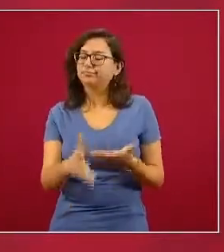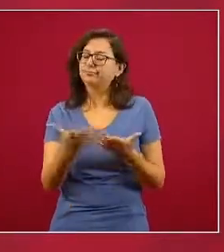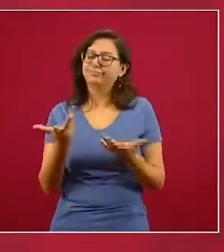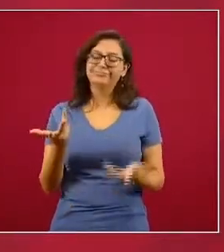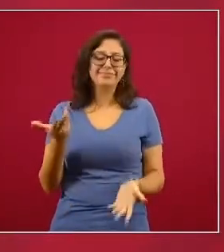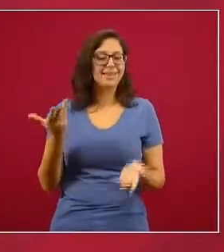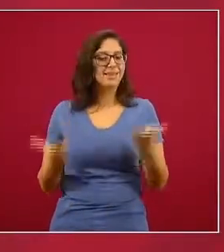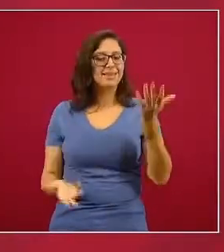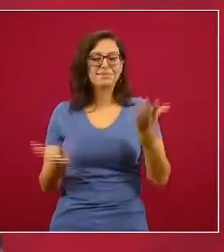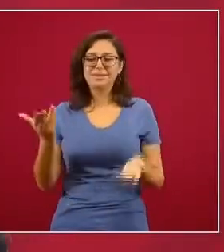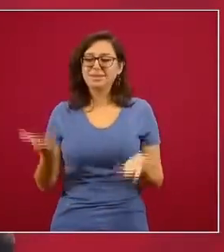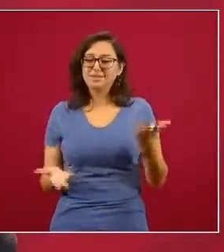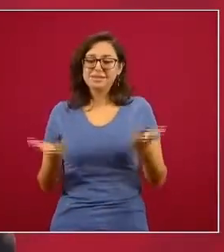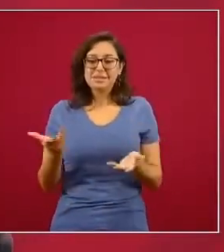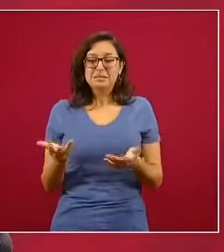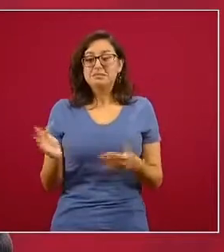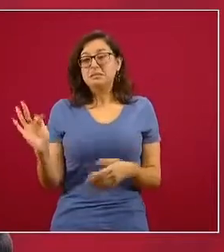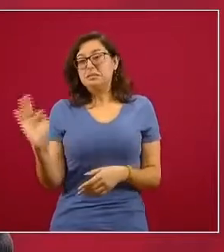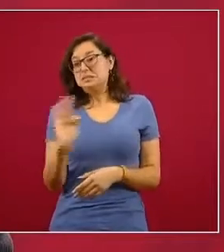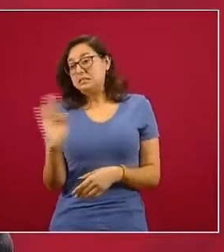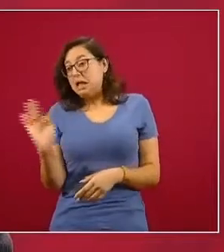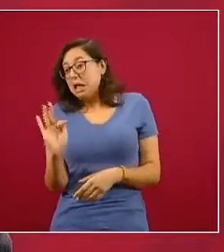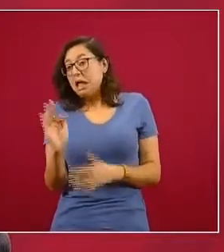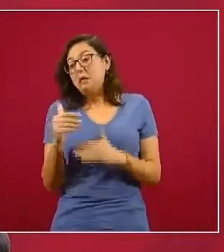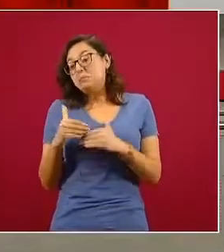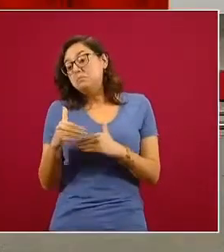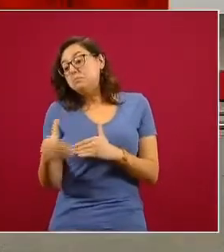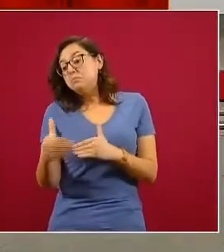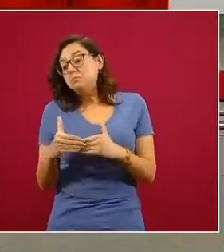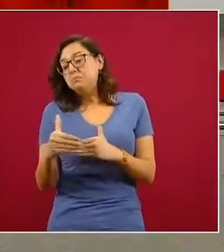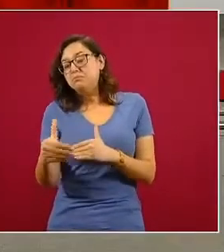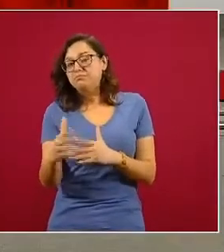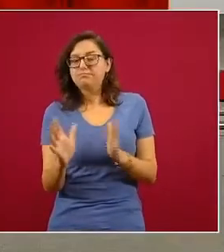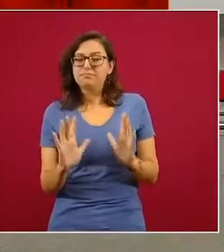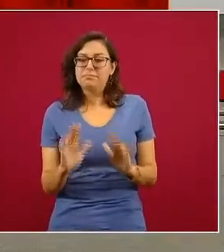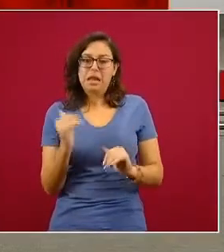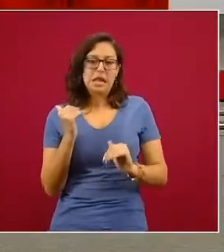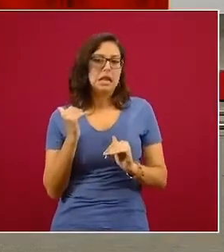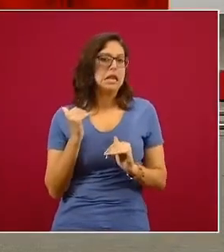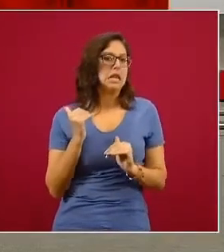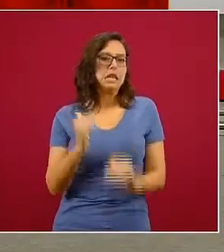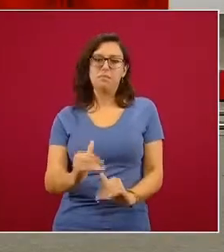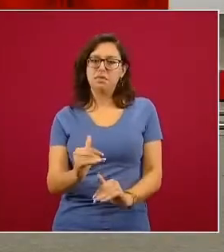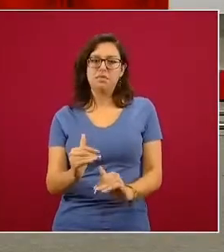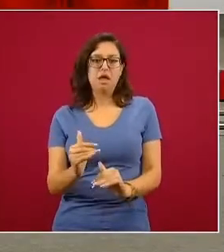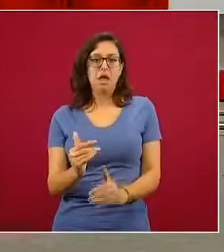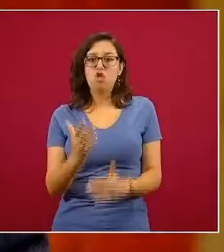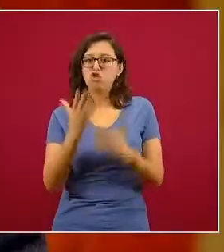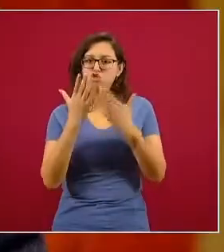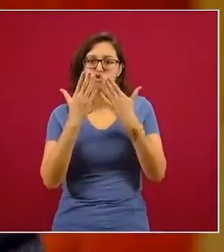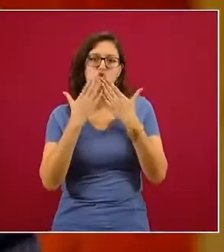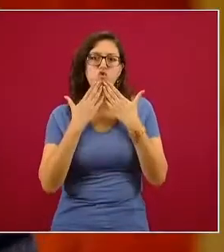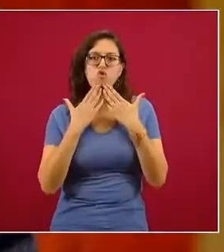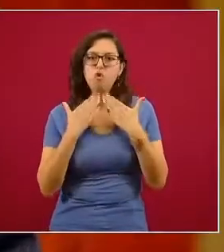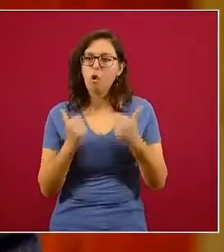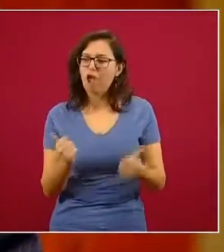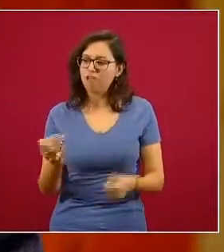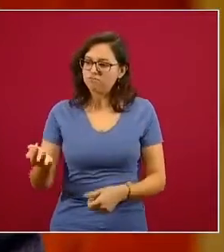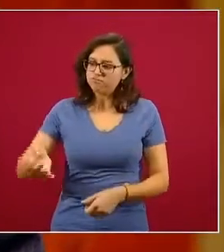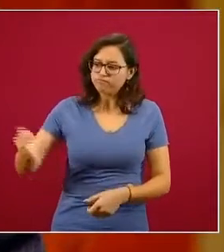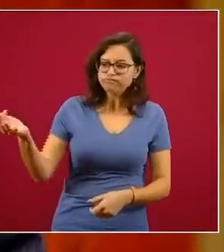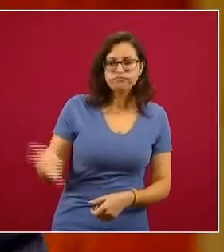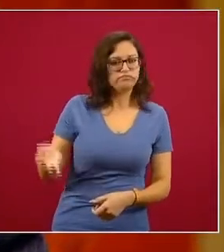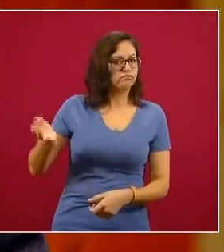su posibilidad de ser estimado, y las estimaciones o las proyecciones o las